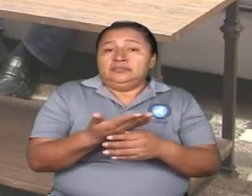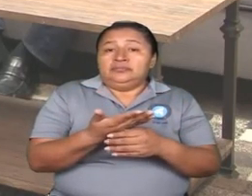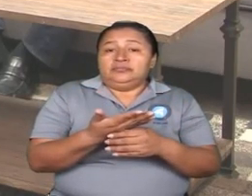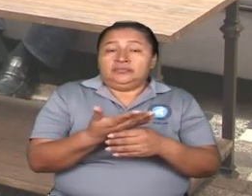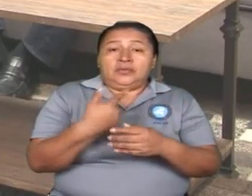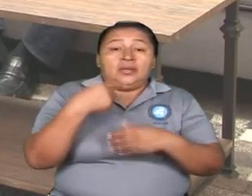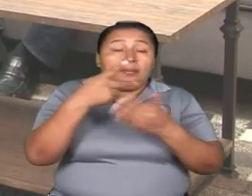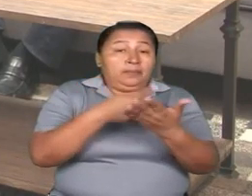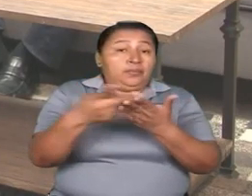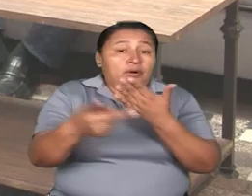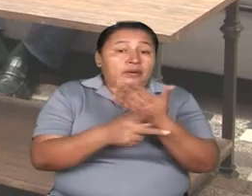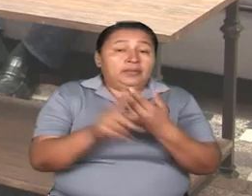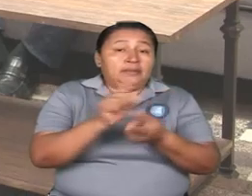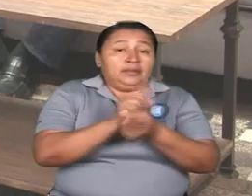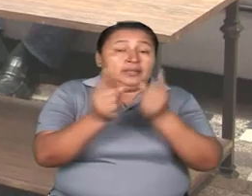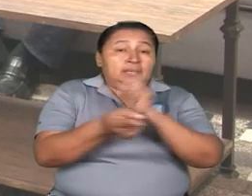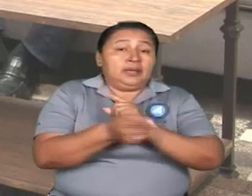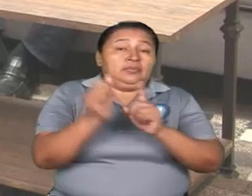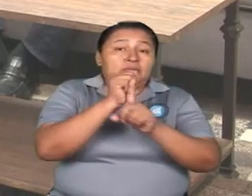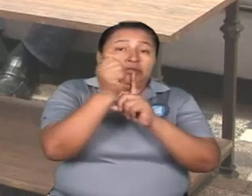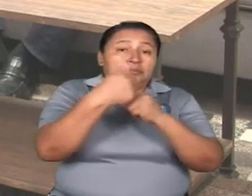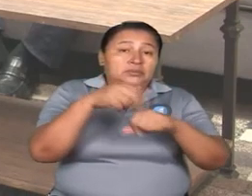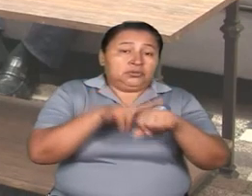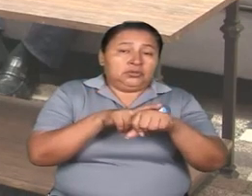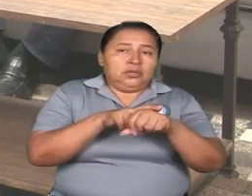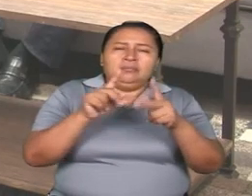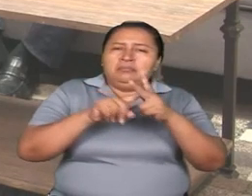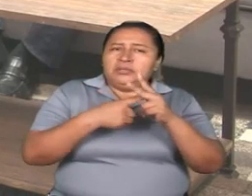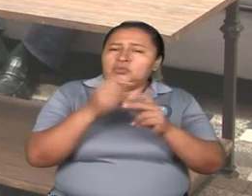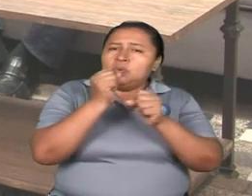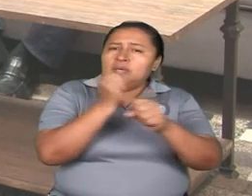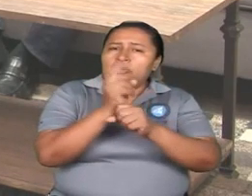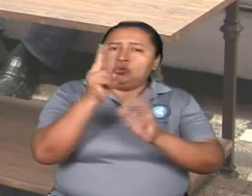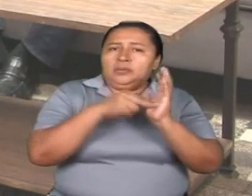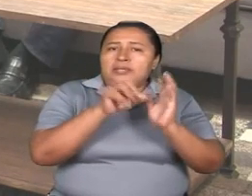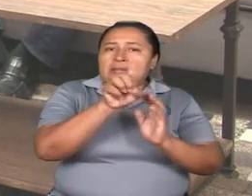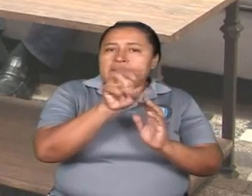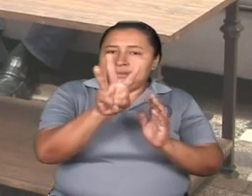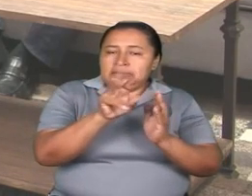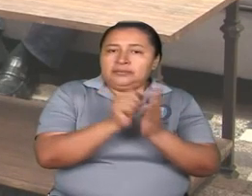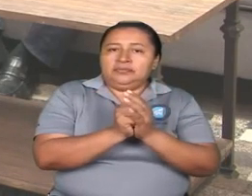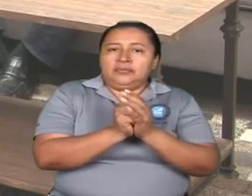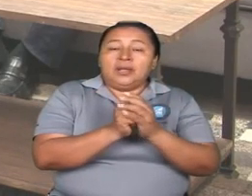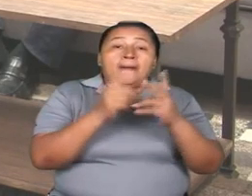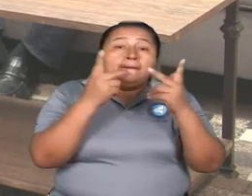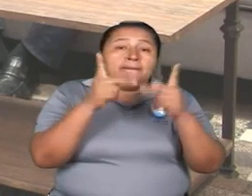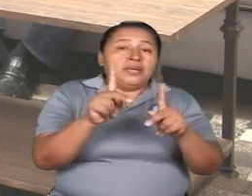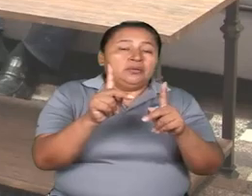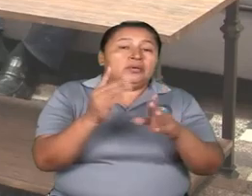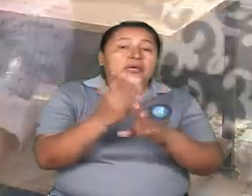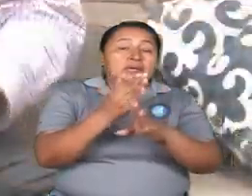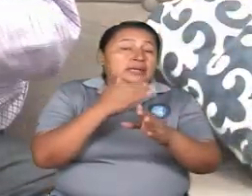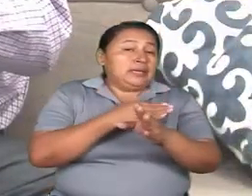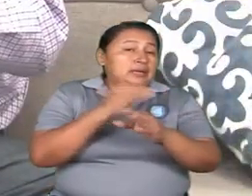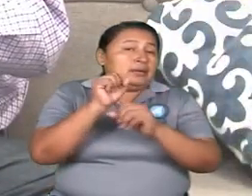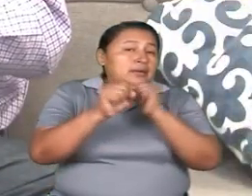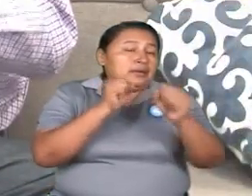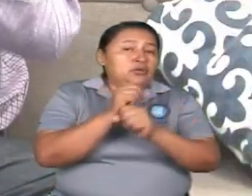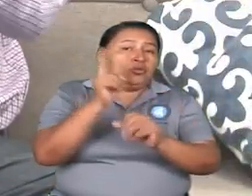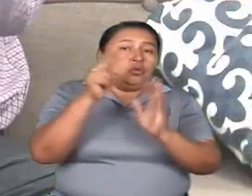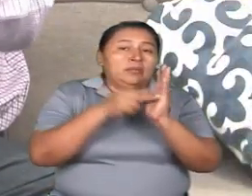el programa de modernización se inició en el 2003. Pero ya en el año 2005,